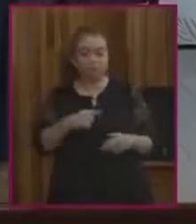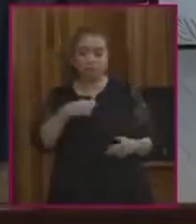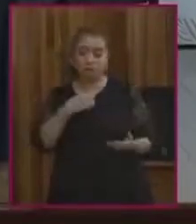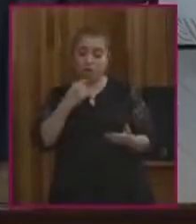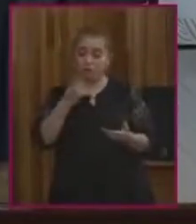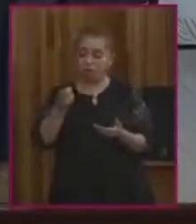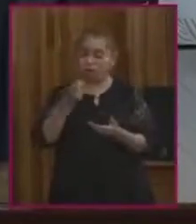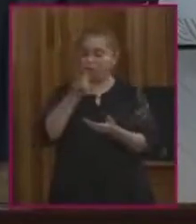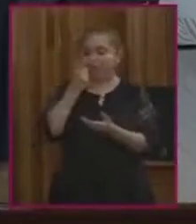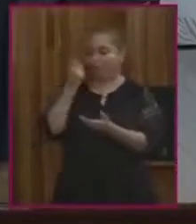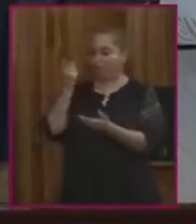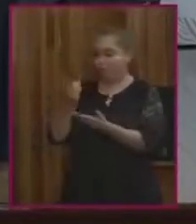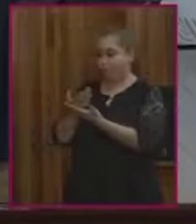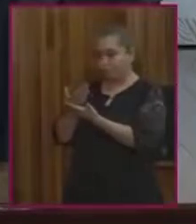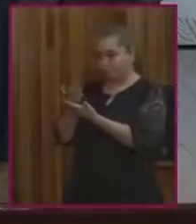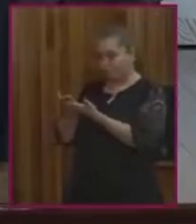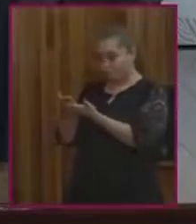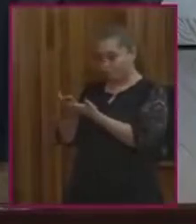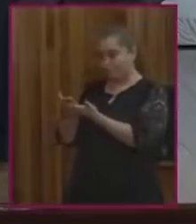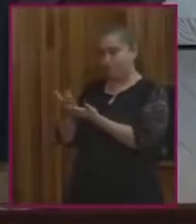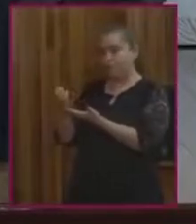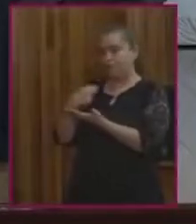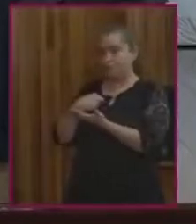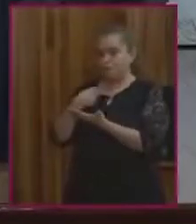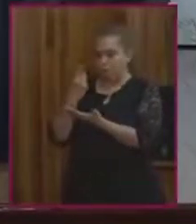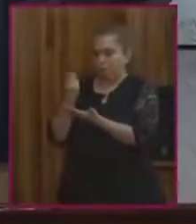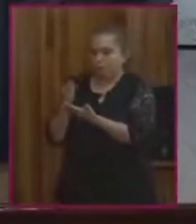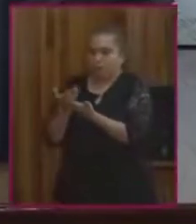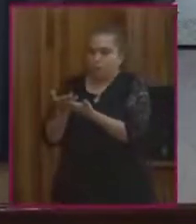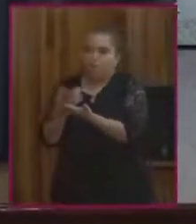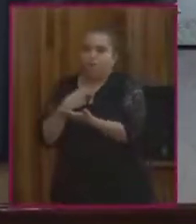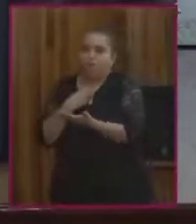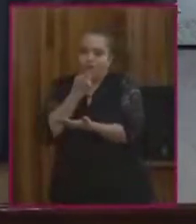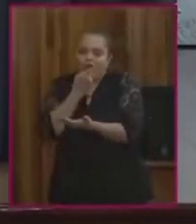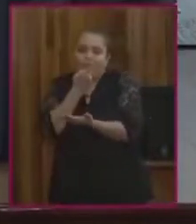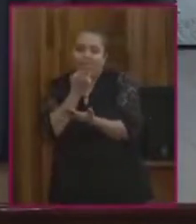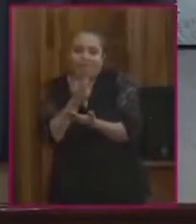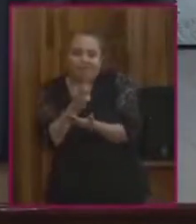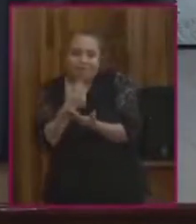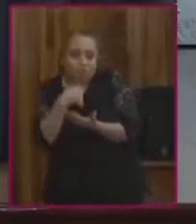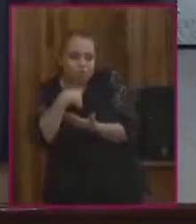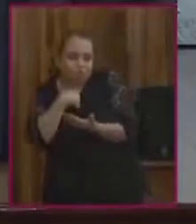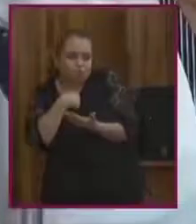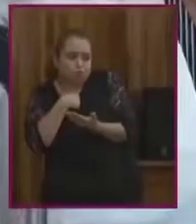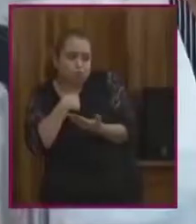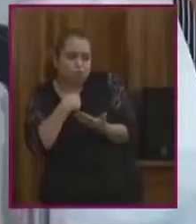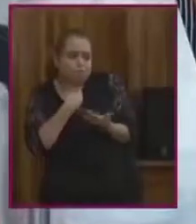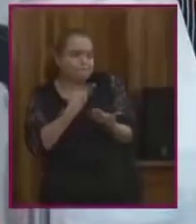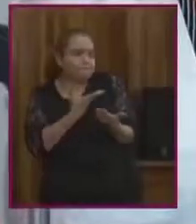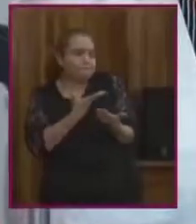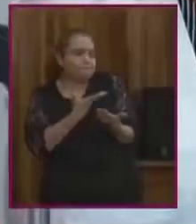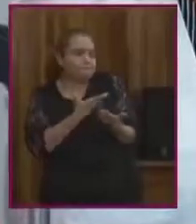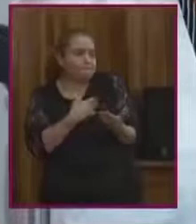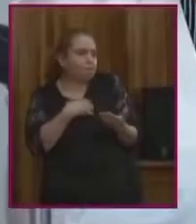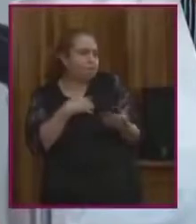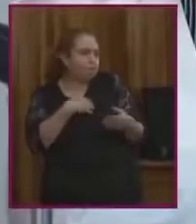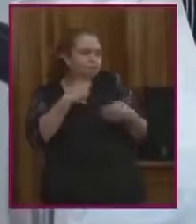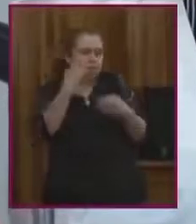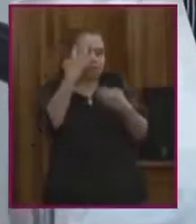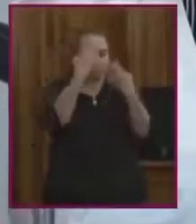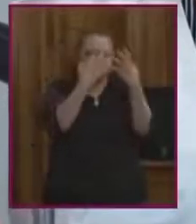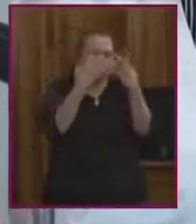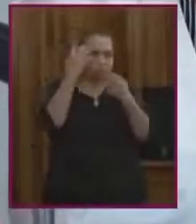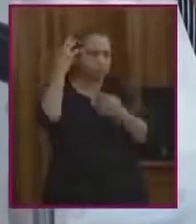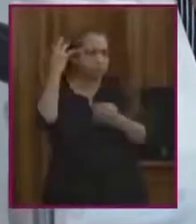la palabra con la propuesta que yo traigo. Y bueno, yo hice un análisis muy general